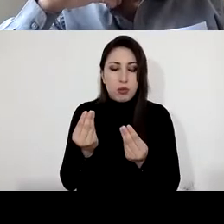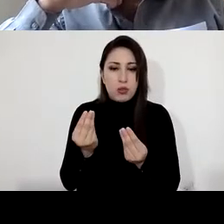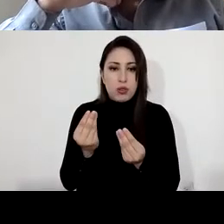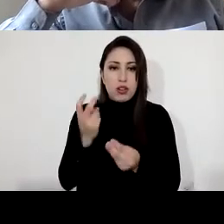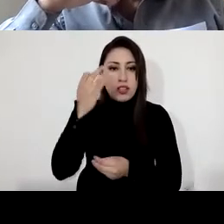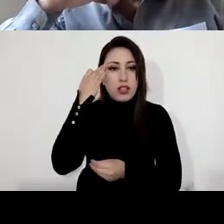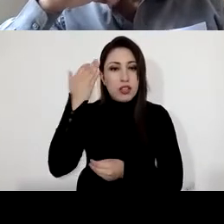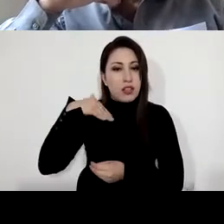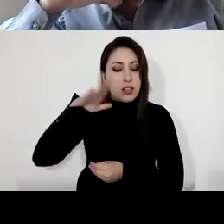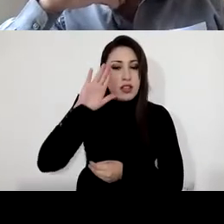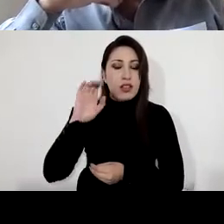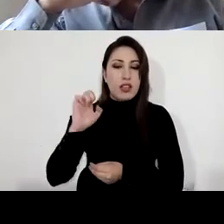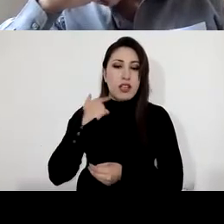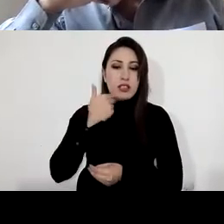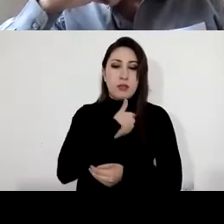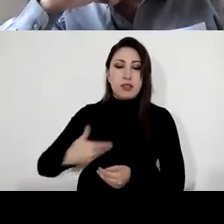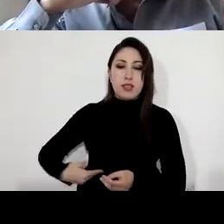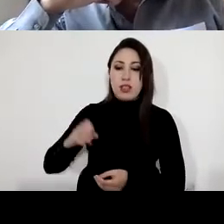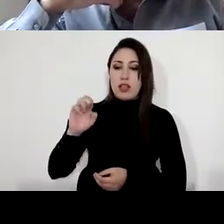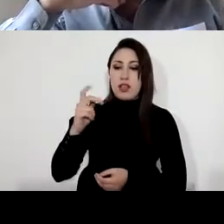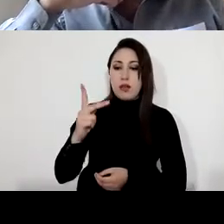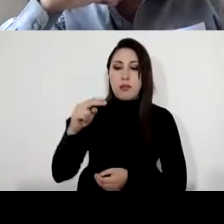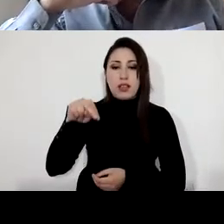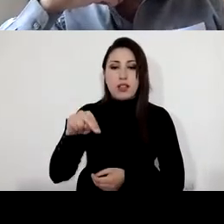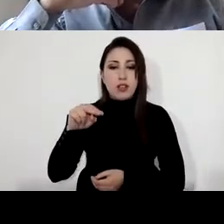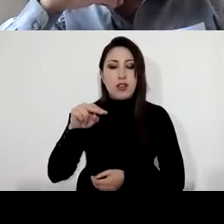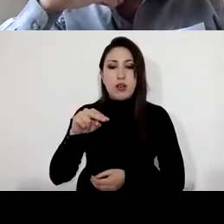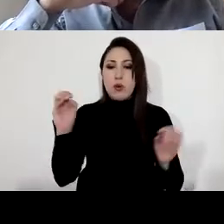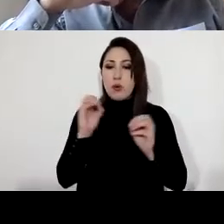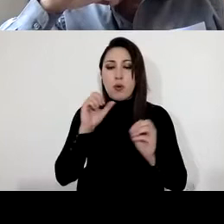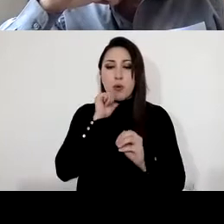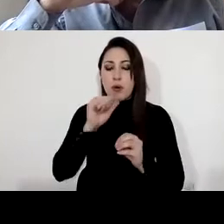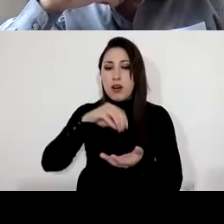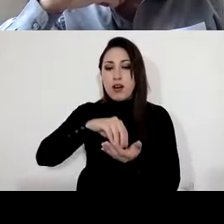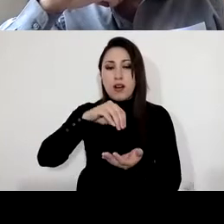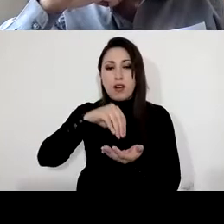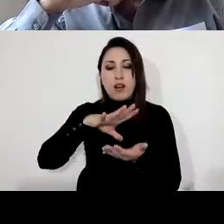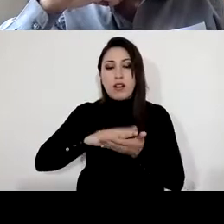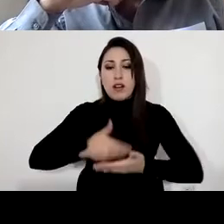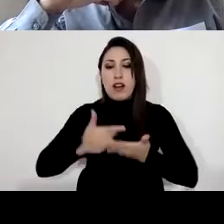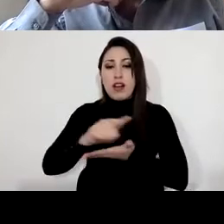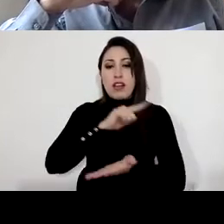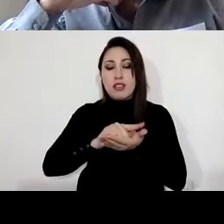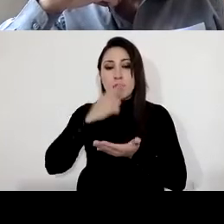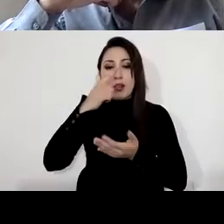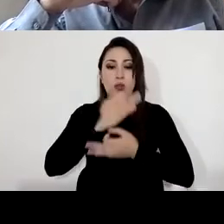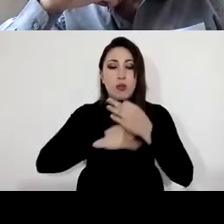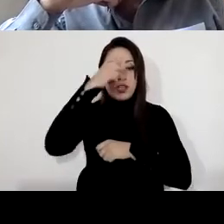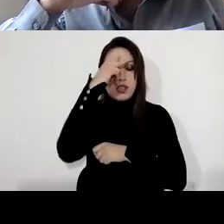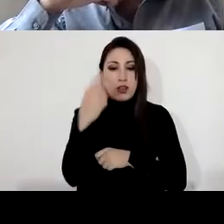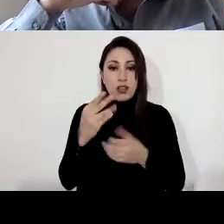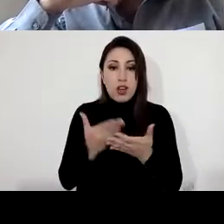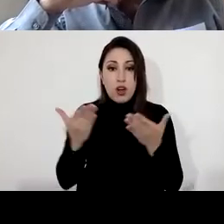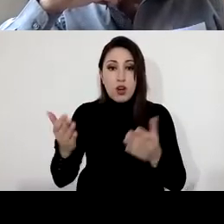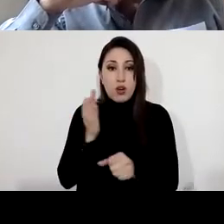de Enrique Peña Nieto no se acostumbraba a sacar leyes nacionales y en este sexenio les dio por